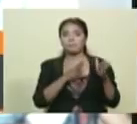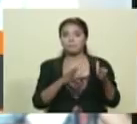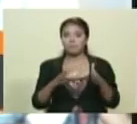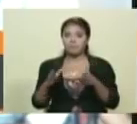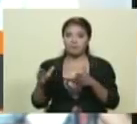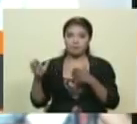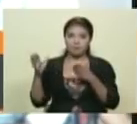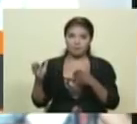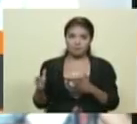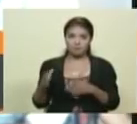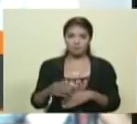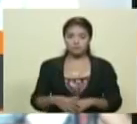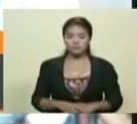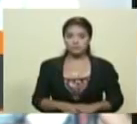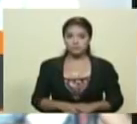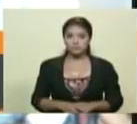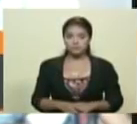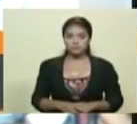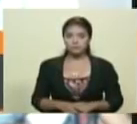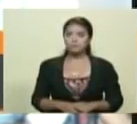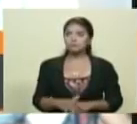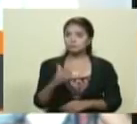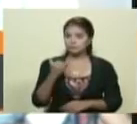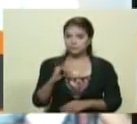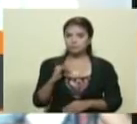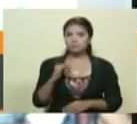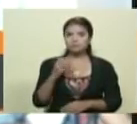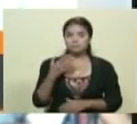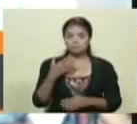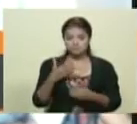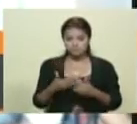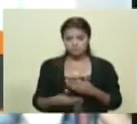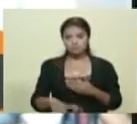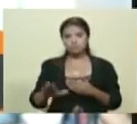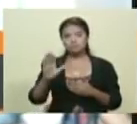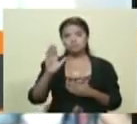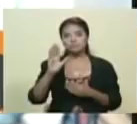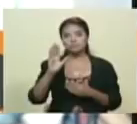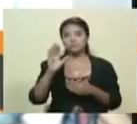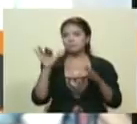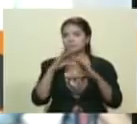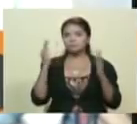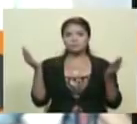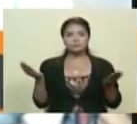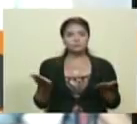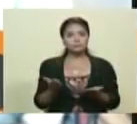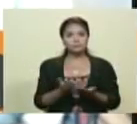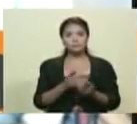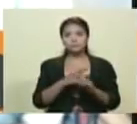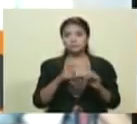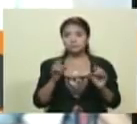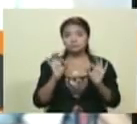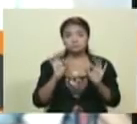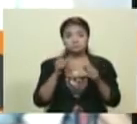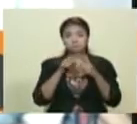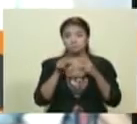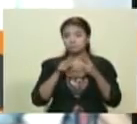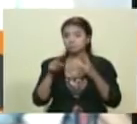mediática que se ha puesto en marcha en el mundo entero. Usted ha enumerado